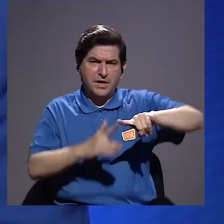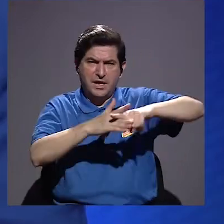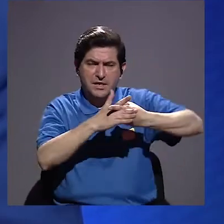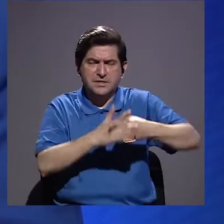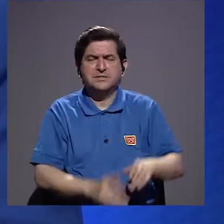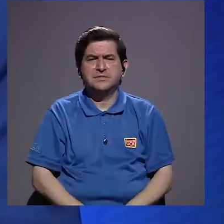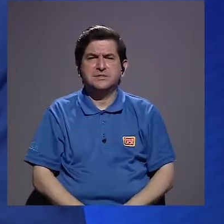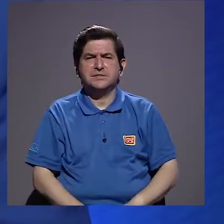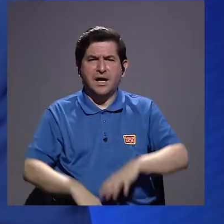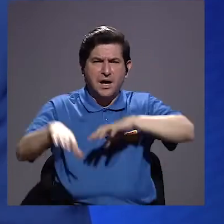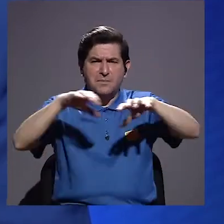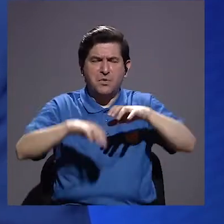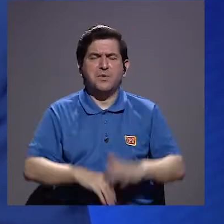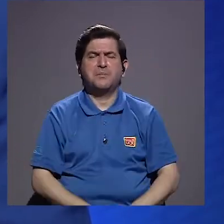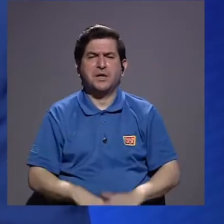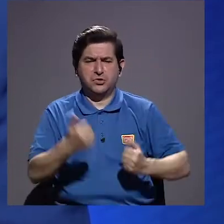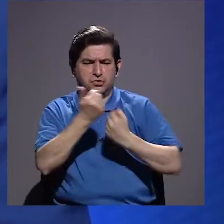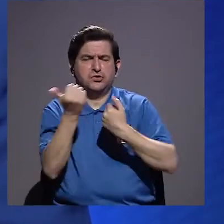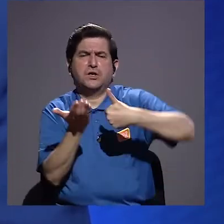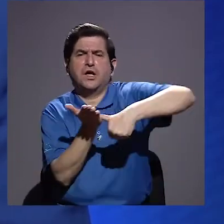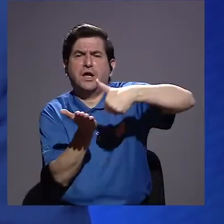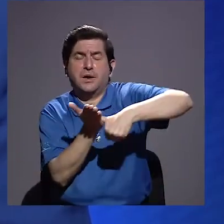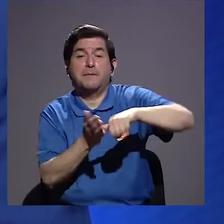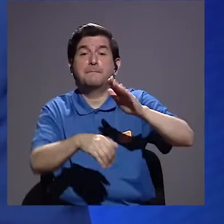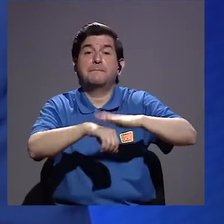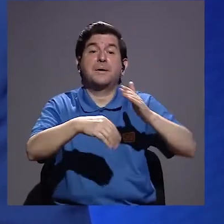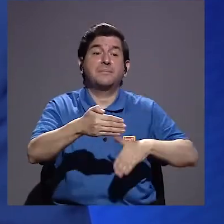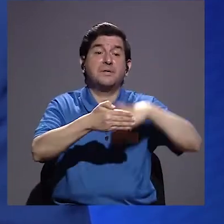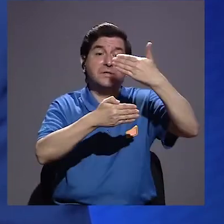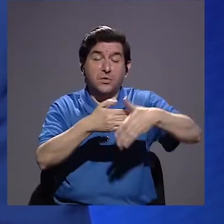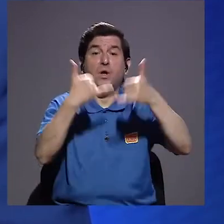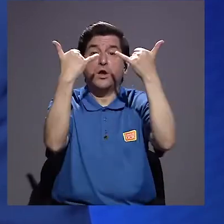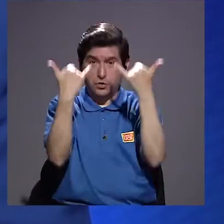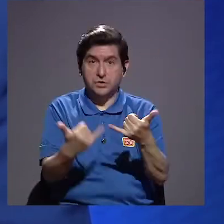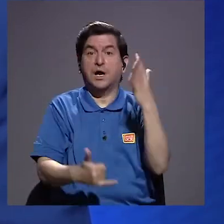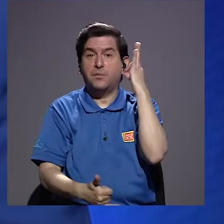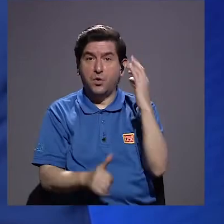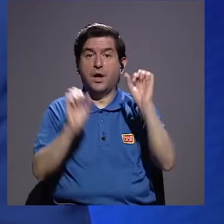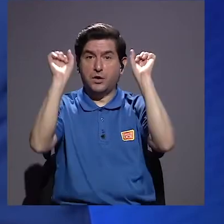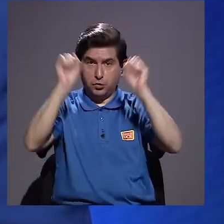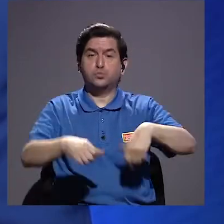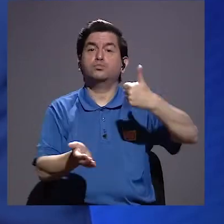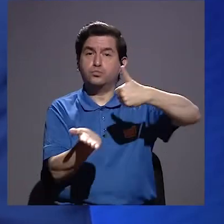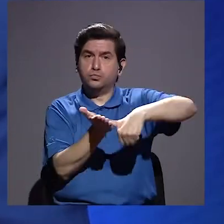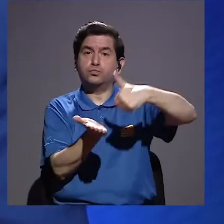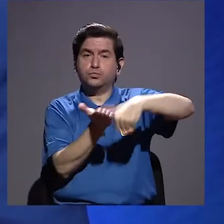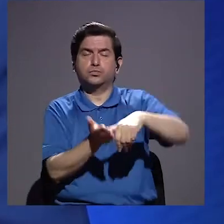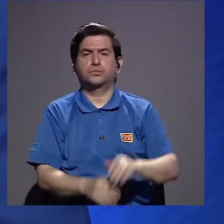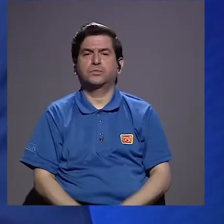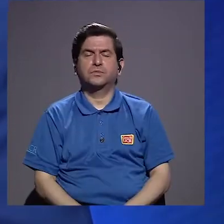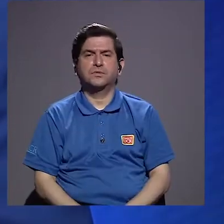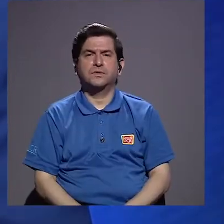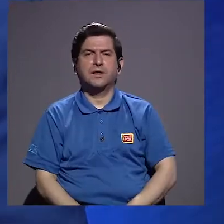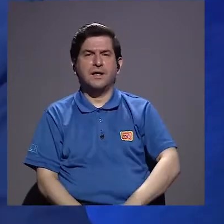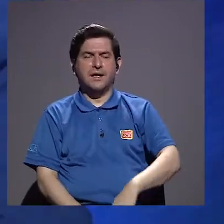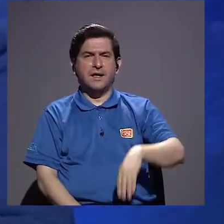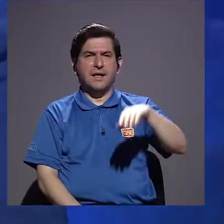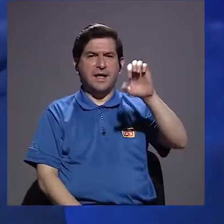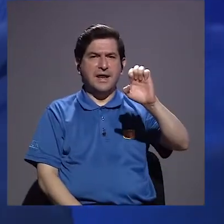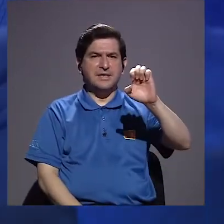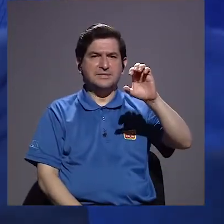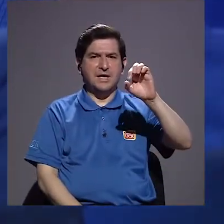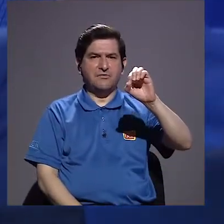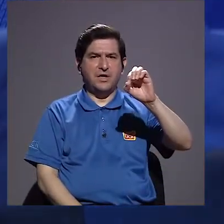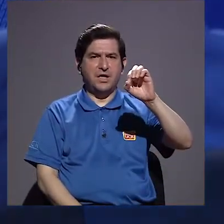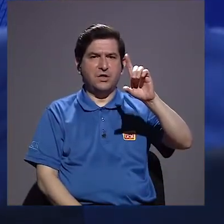movimientos sufragistas que posteriormente van a permitir a las mujeres el ejercicio del voto. Empapada, doña Elizabeth, de